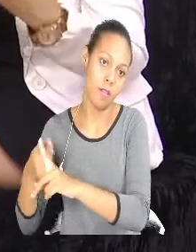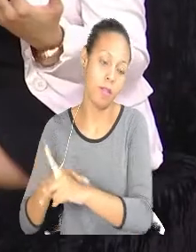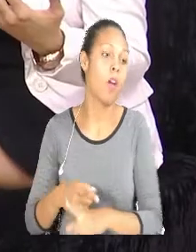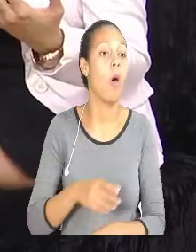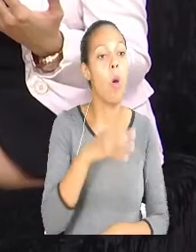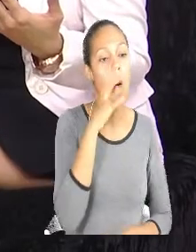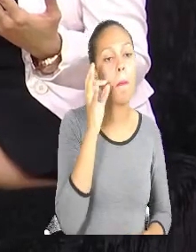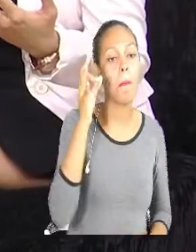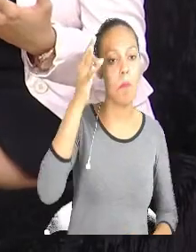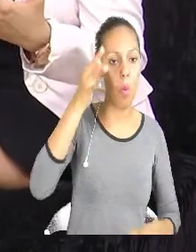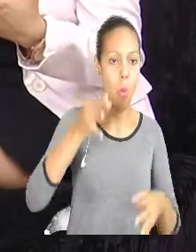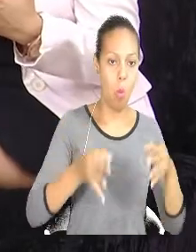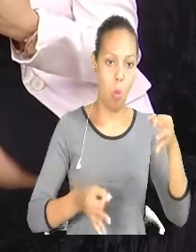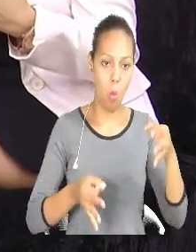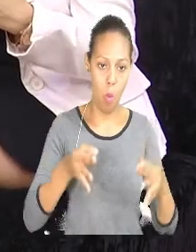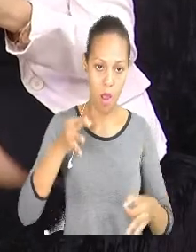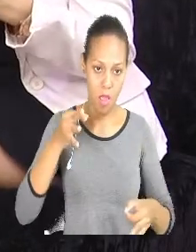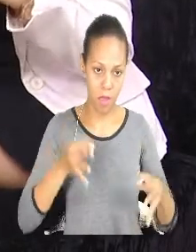ser el que,